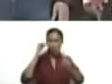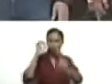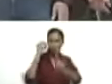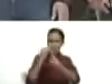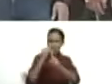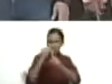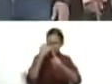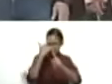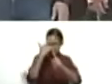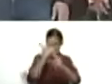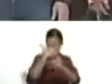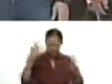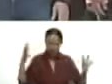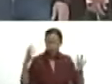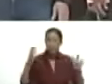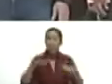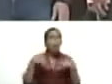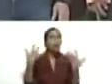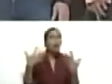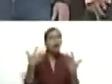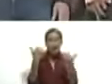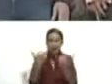Ahorita tenemos una gran meta.